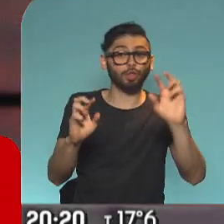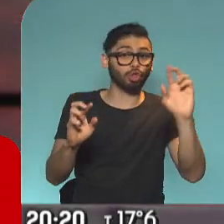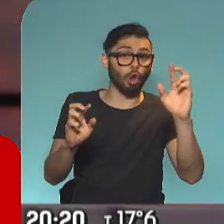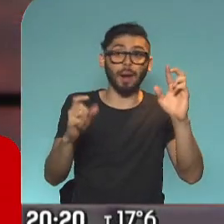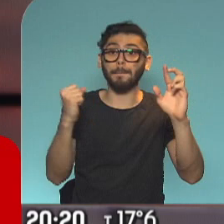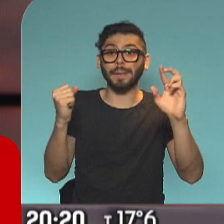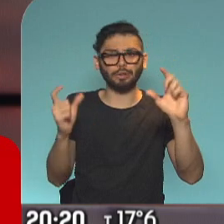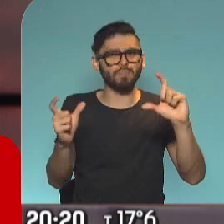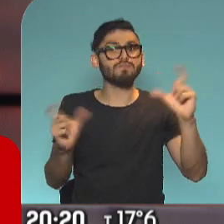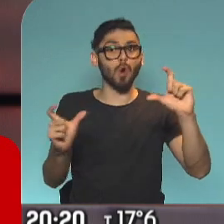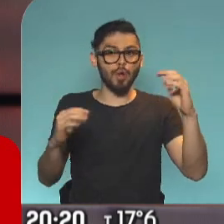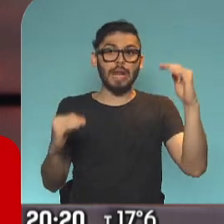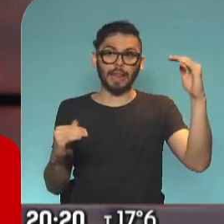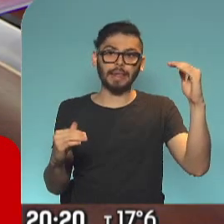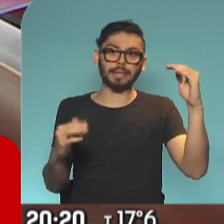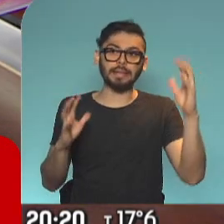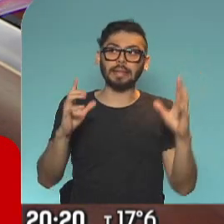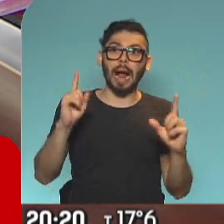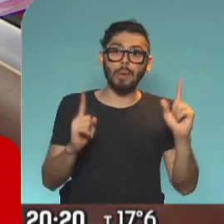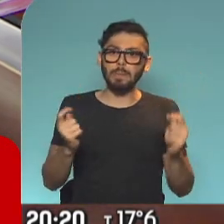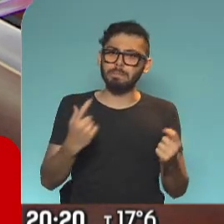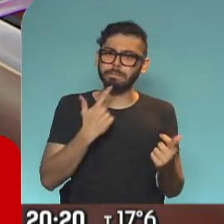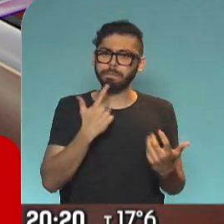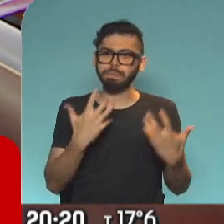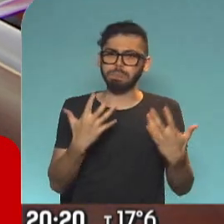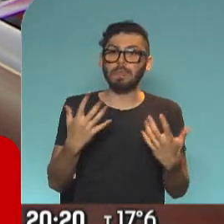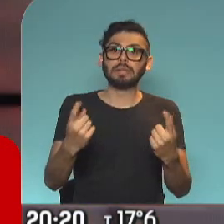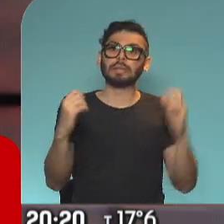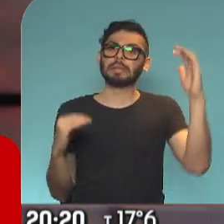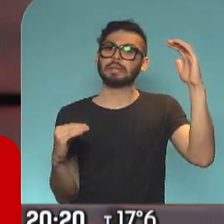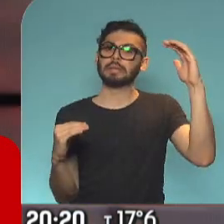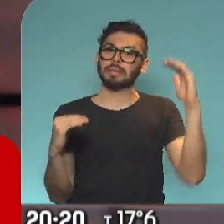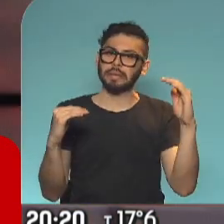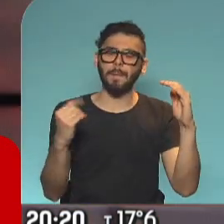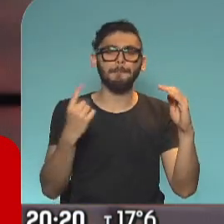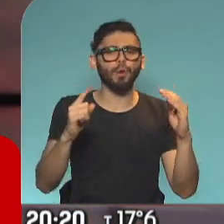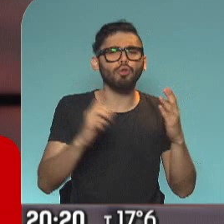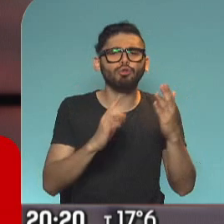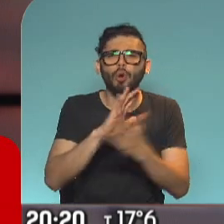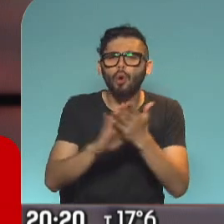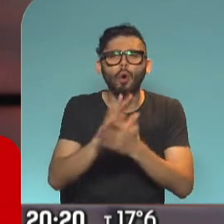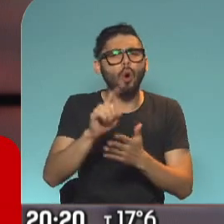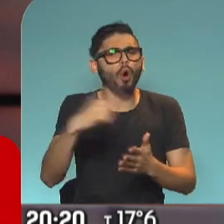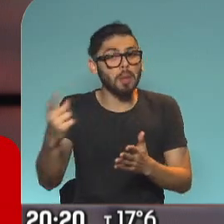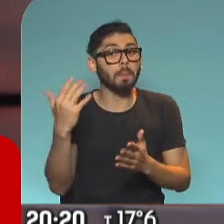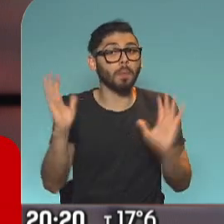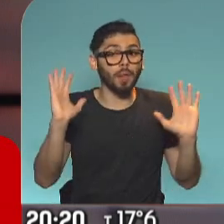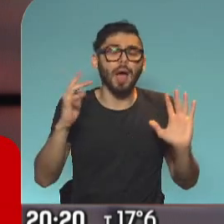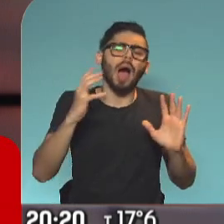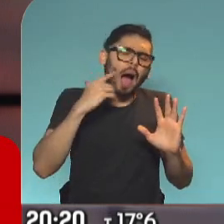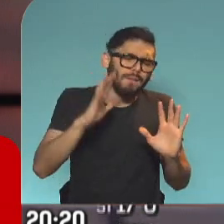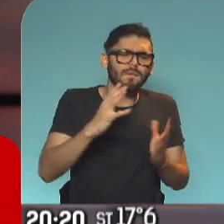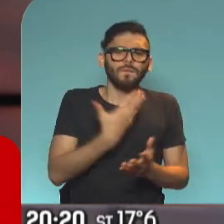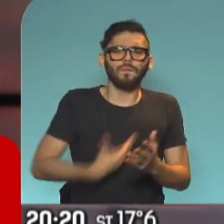genera muchísimas expectativas y hay que achicarlas. Pero las soluciones vienen por otro lado. Podemos analizar si las medidas que toma el gobierno se